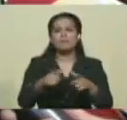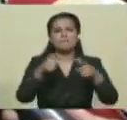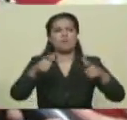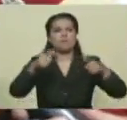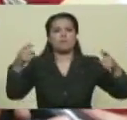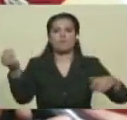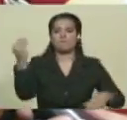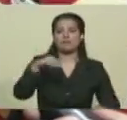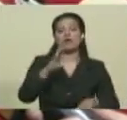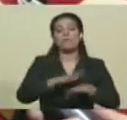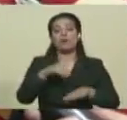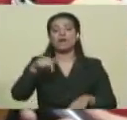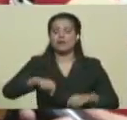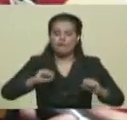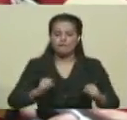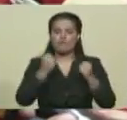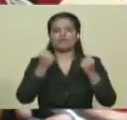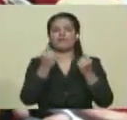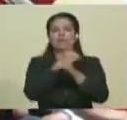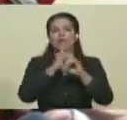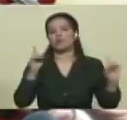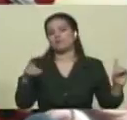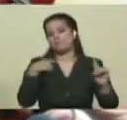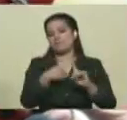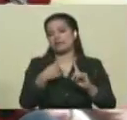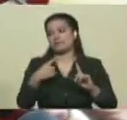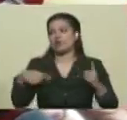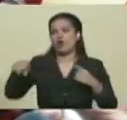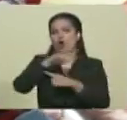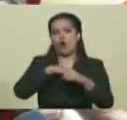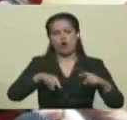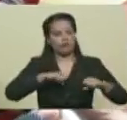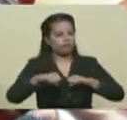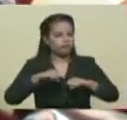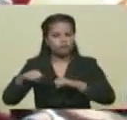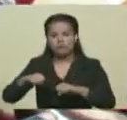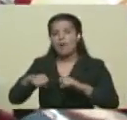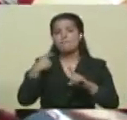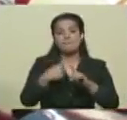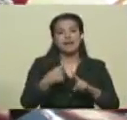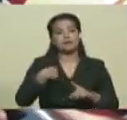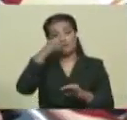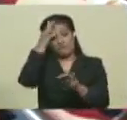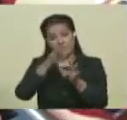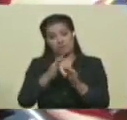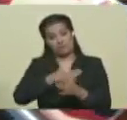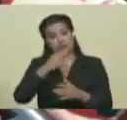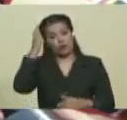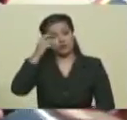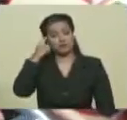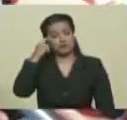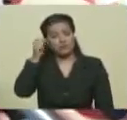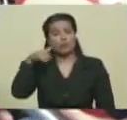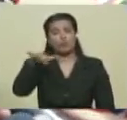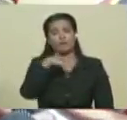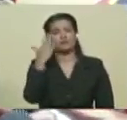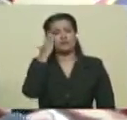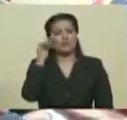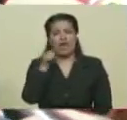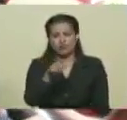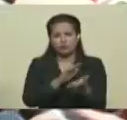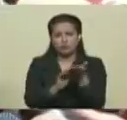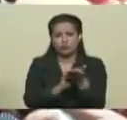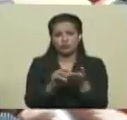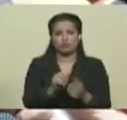la fuerza de una democracia, con el dinamismo de una democracia, y no solo con eso, sino con la creencia y la conciencia de un pueblo que sabe que ahí está la solución de los problemas del